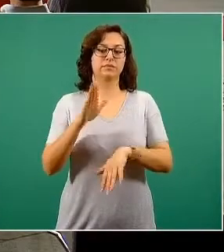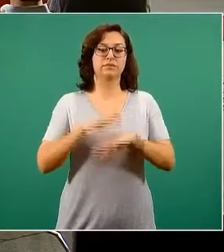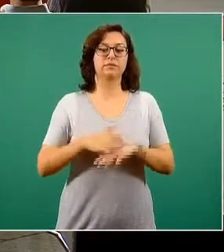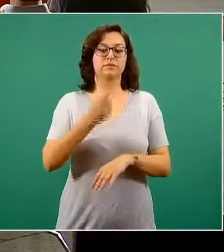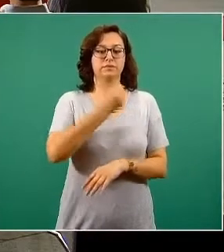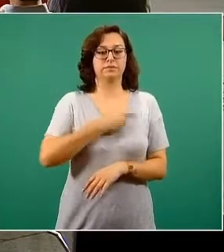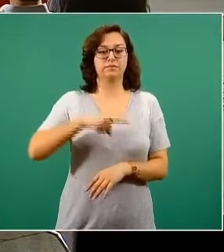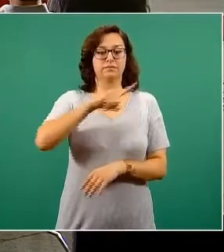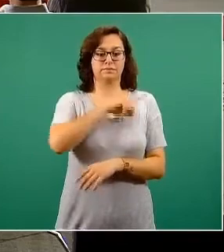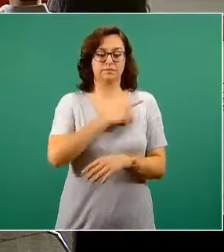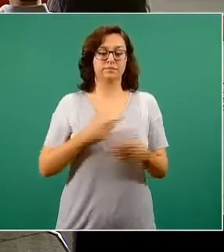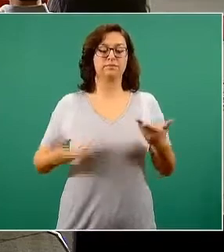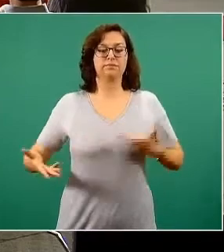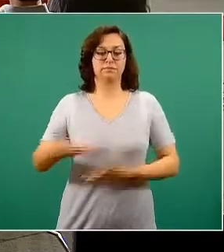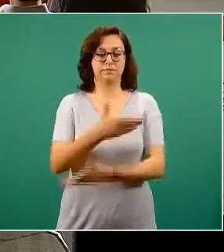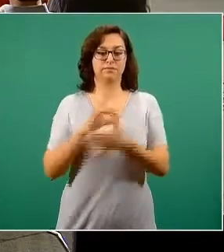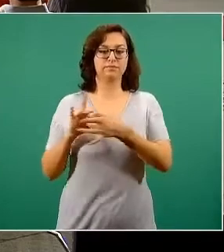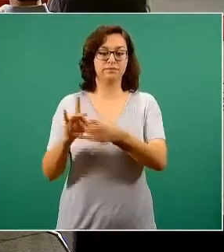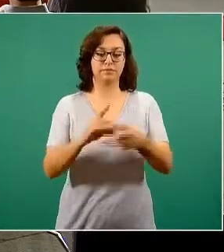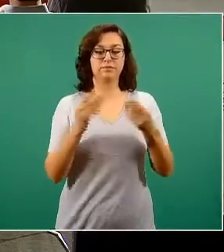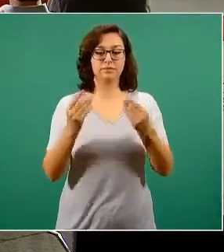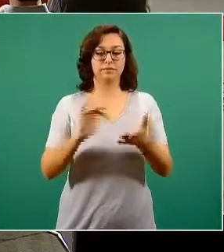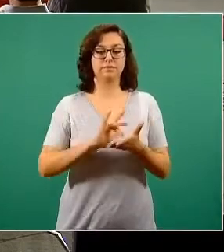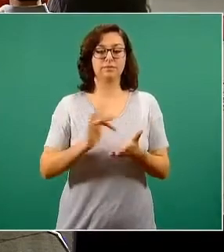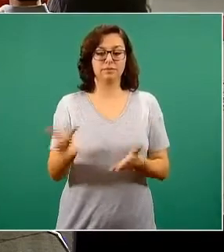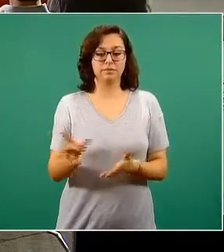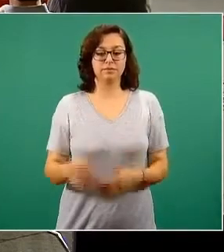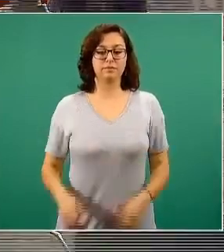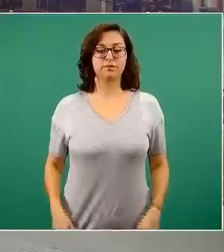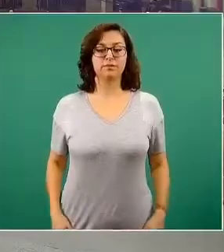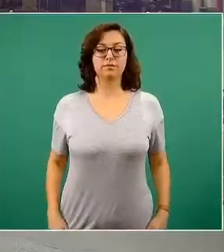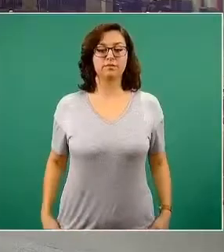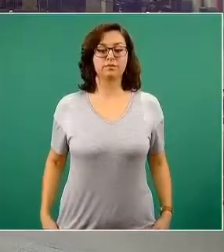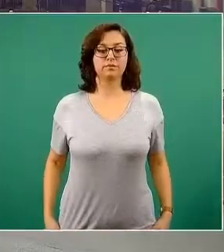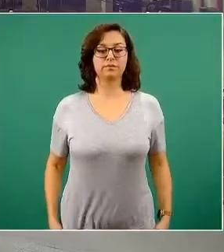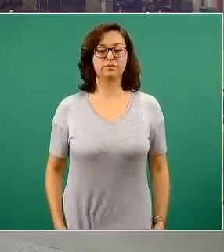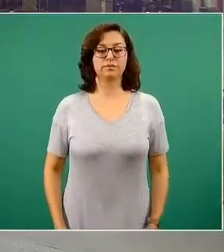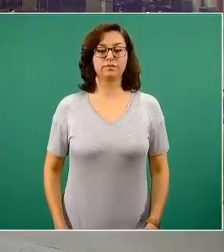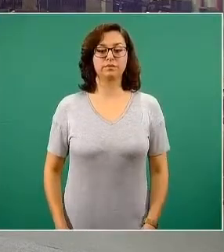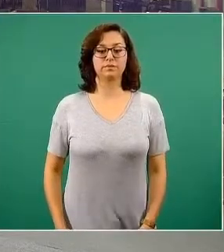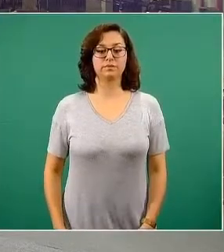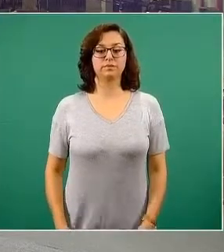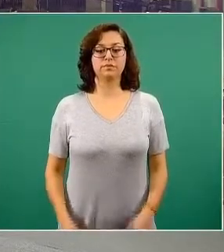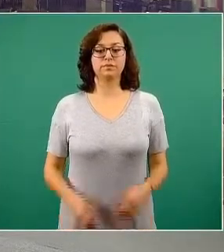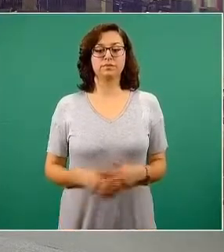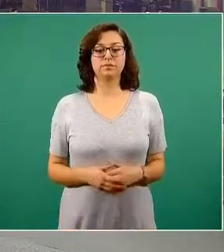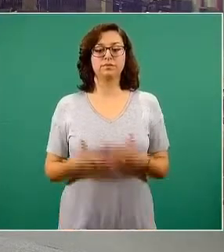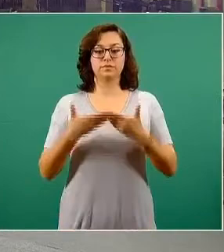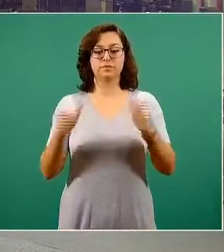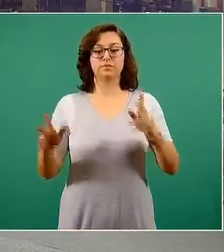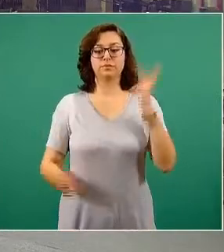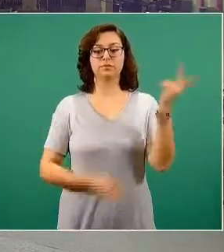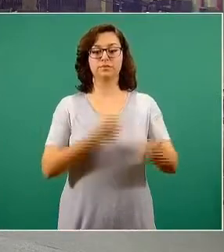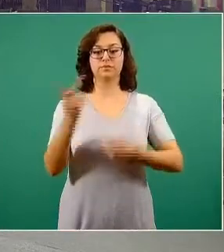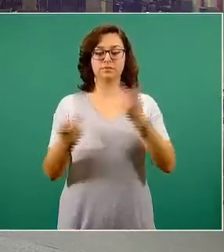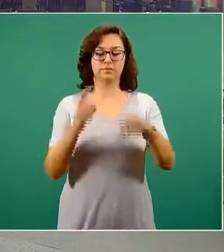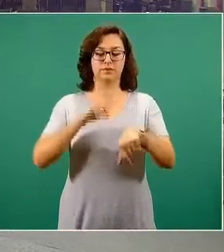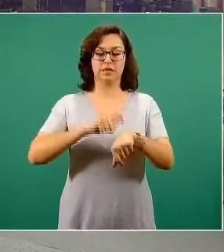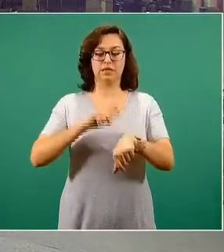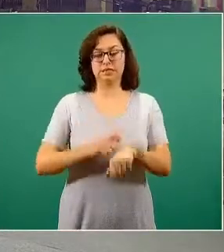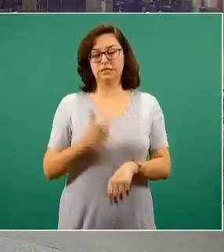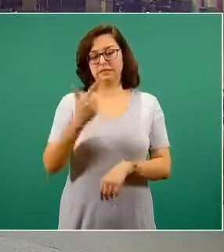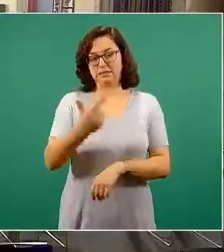saludable y solidario. Muchas gracias. Vamos a abrir entonces a preguntas cuando son 19:37.